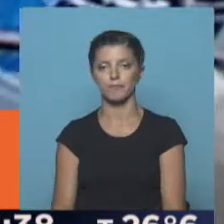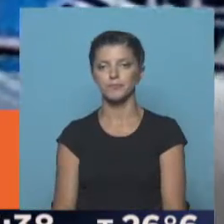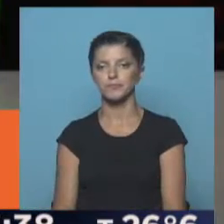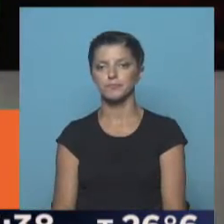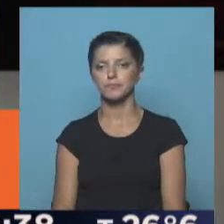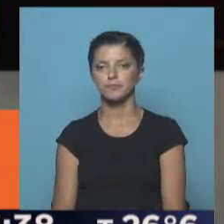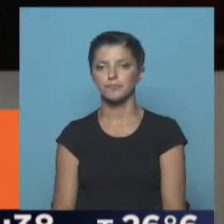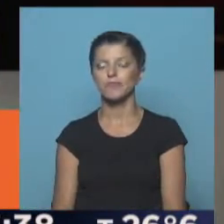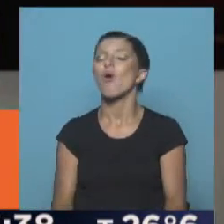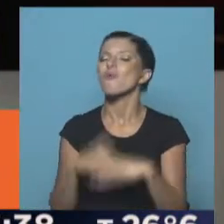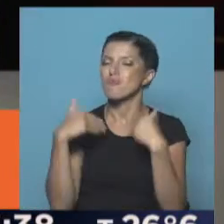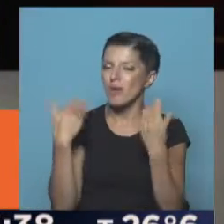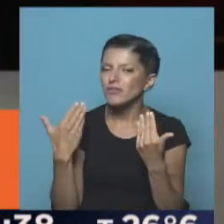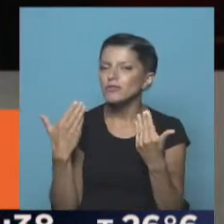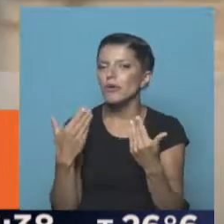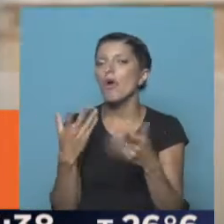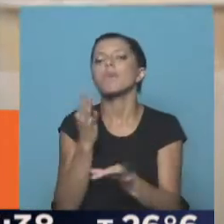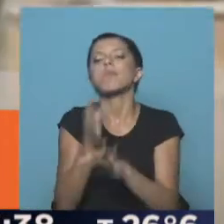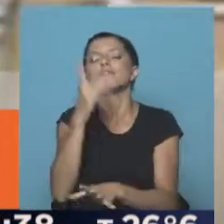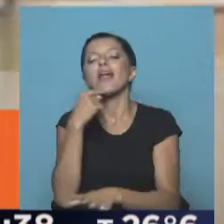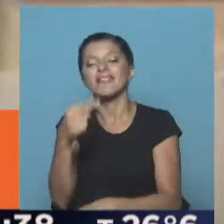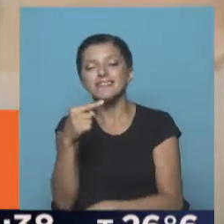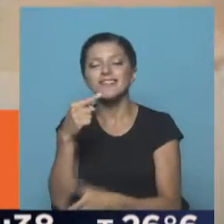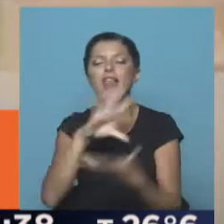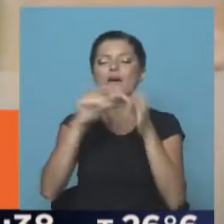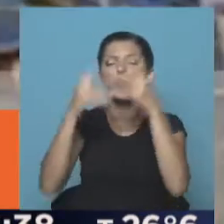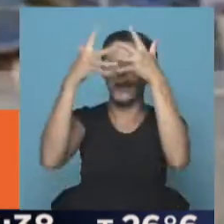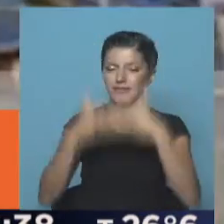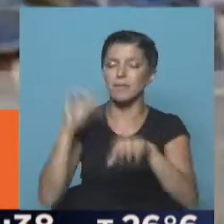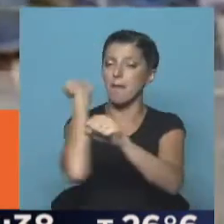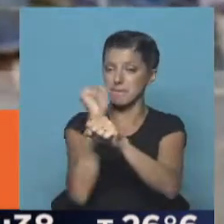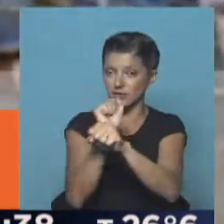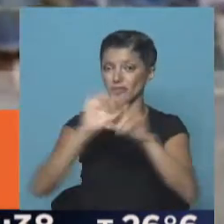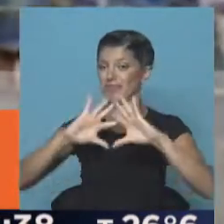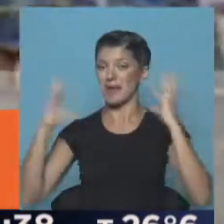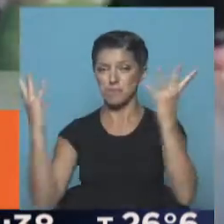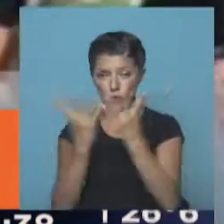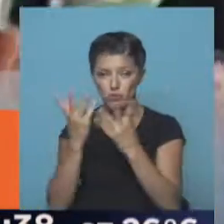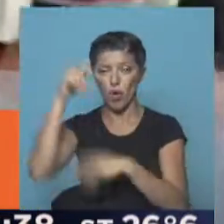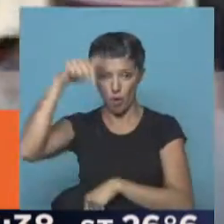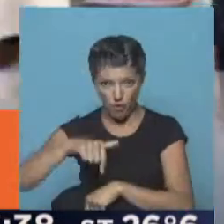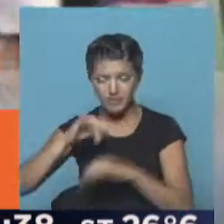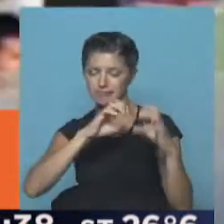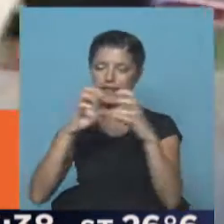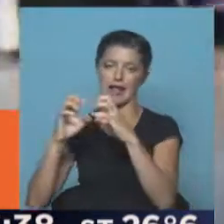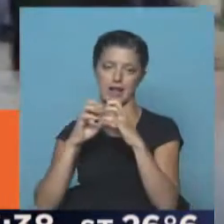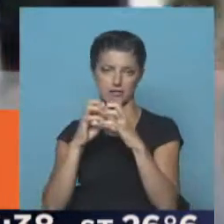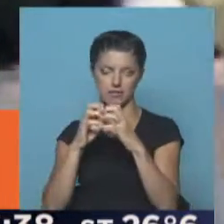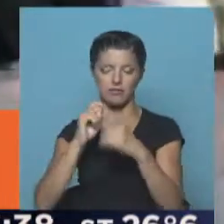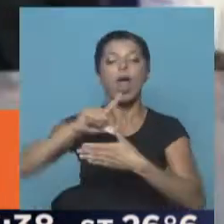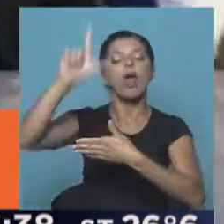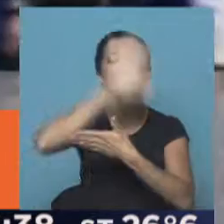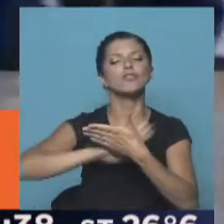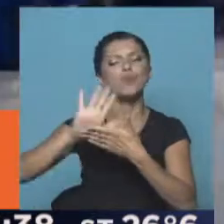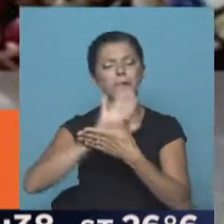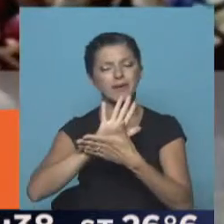Por eso, los especialistas insisten en que el sistema carcelario mundial está en crisis. En Latinoamérica, los